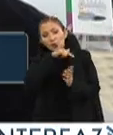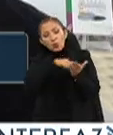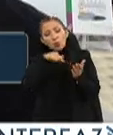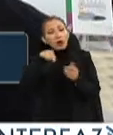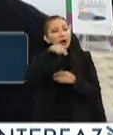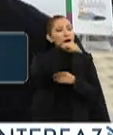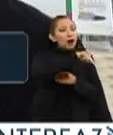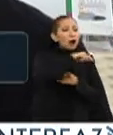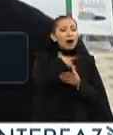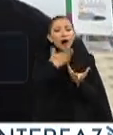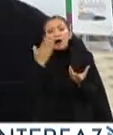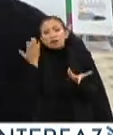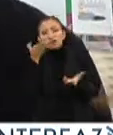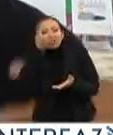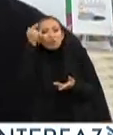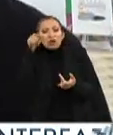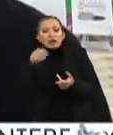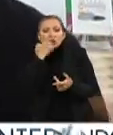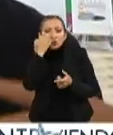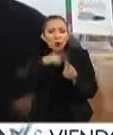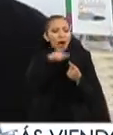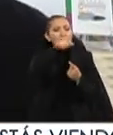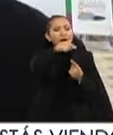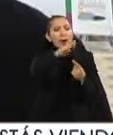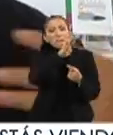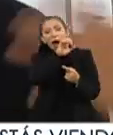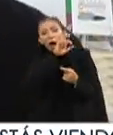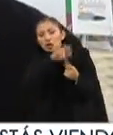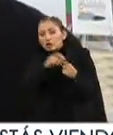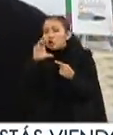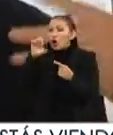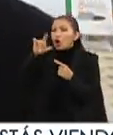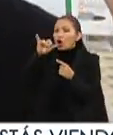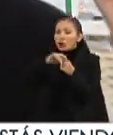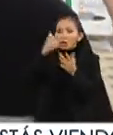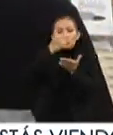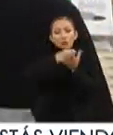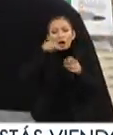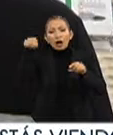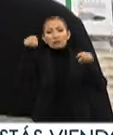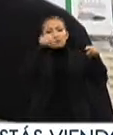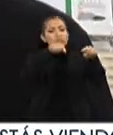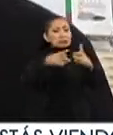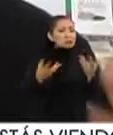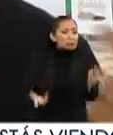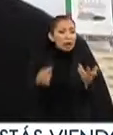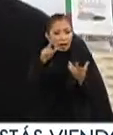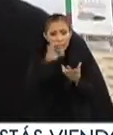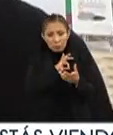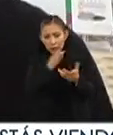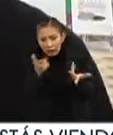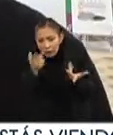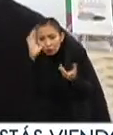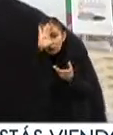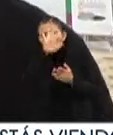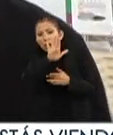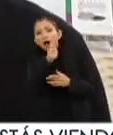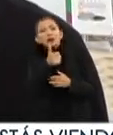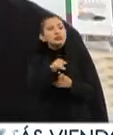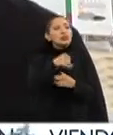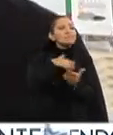hay, no sé, en escuelas, en barrios, en colonias, en ciudades, ahí se manifiesta la